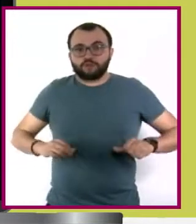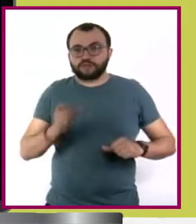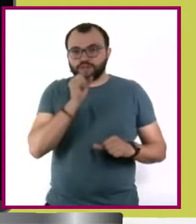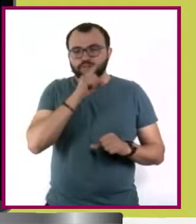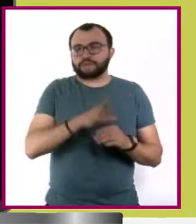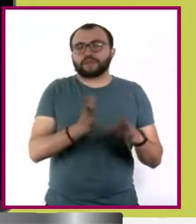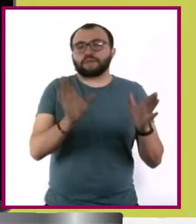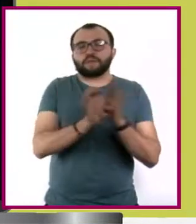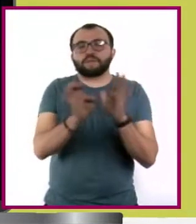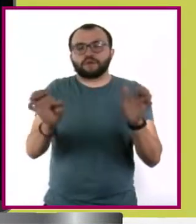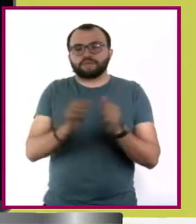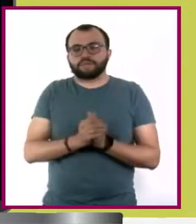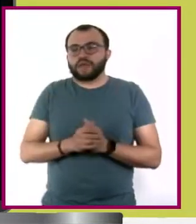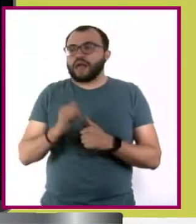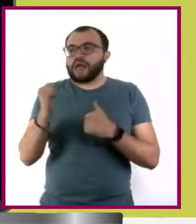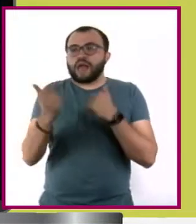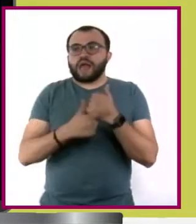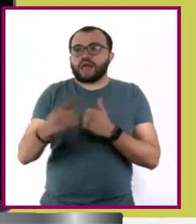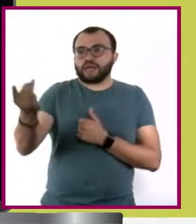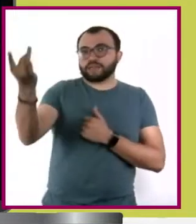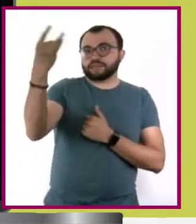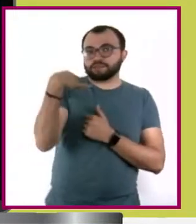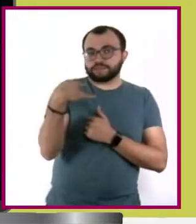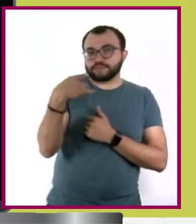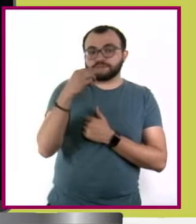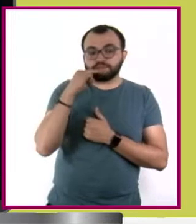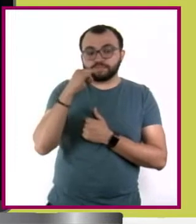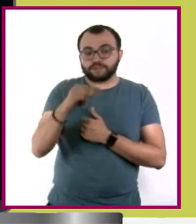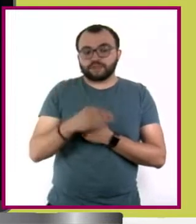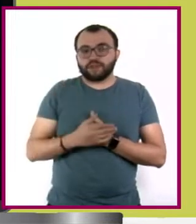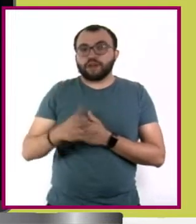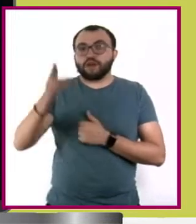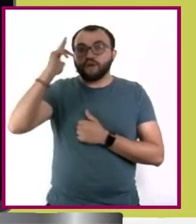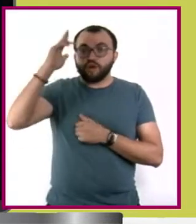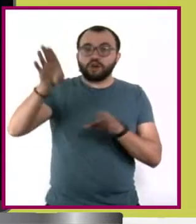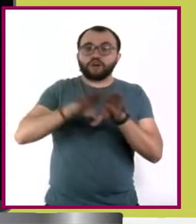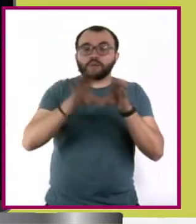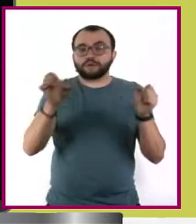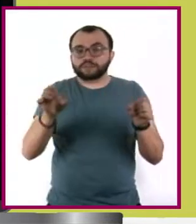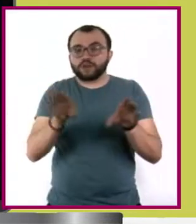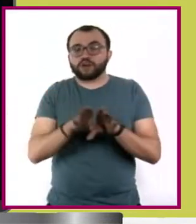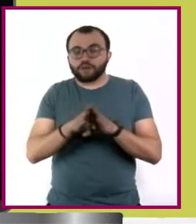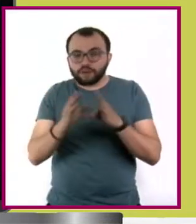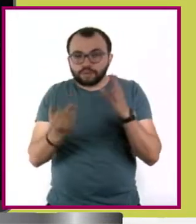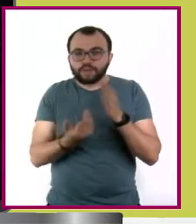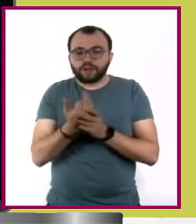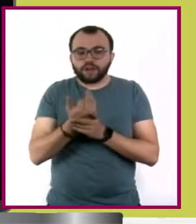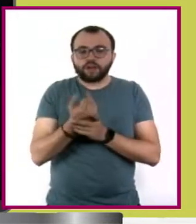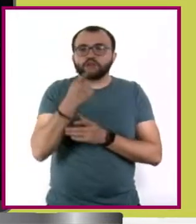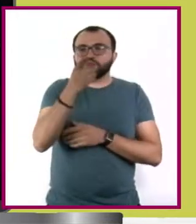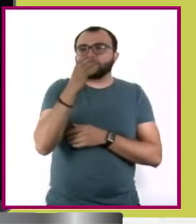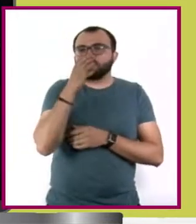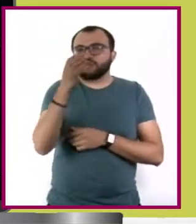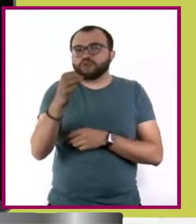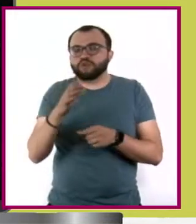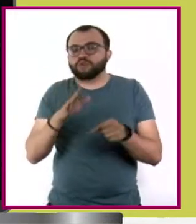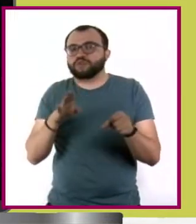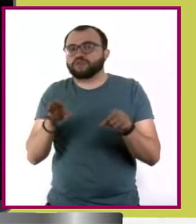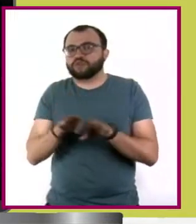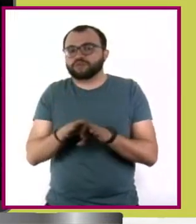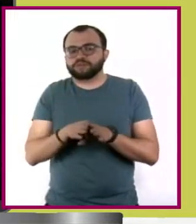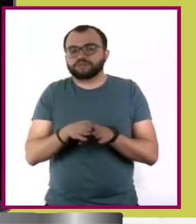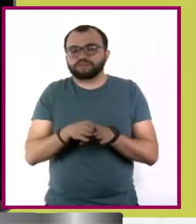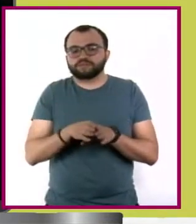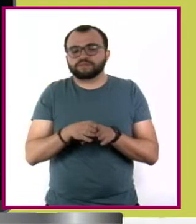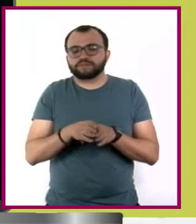sé, por ejemplo, cuando alguien te manda un mensaje y te dice, hola, ¿cómo estás? ¿Cómo amaneciste? A lo mejor tú contestas,